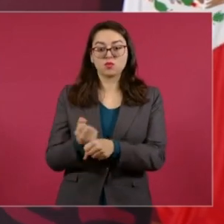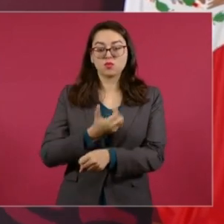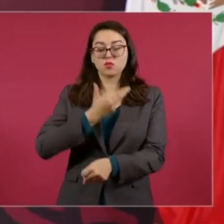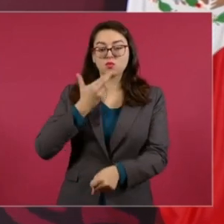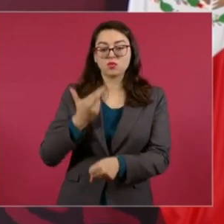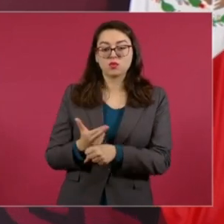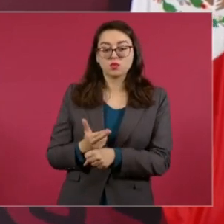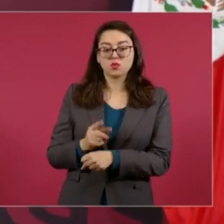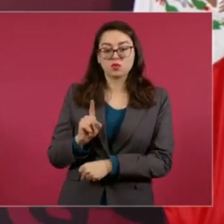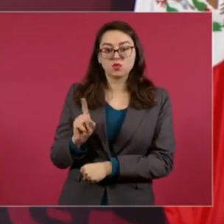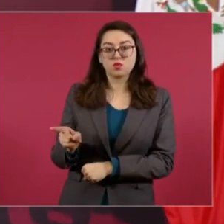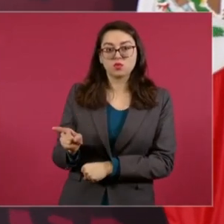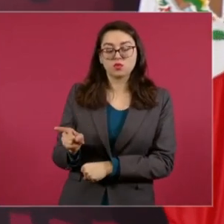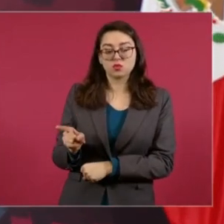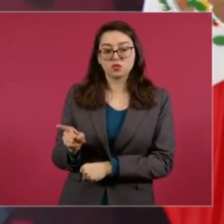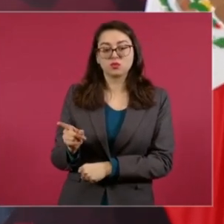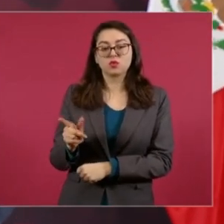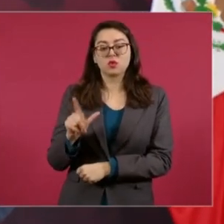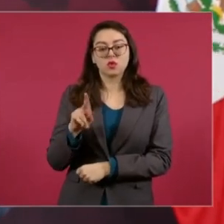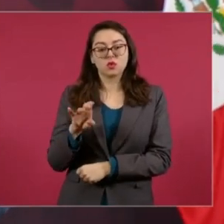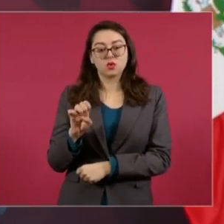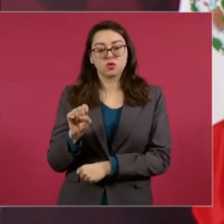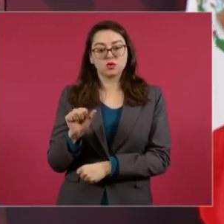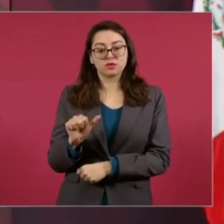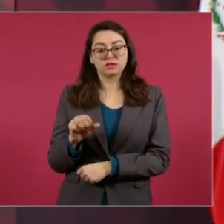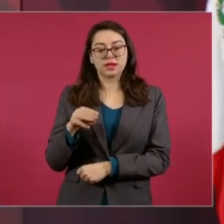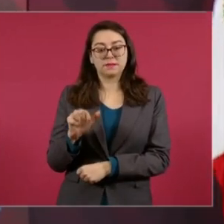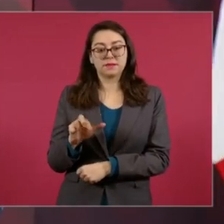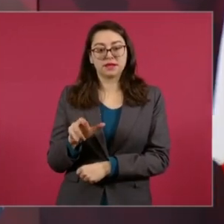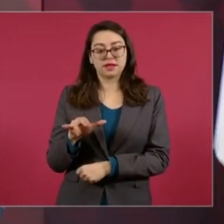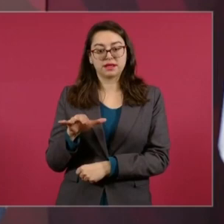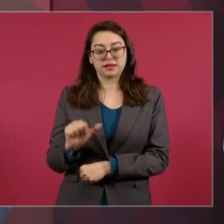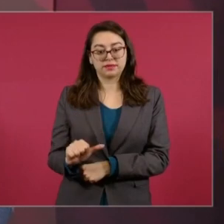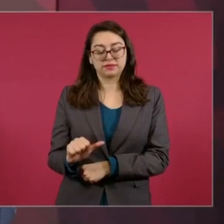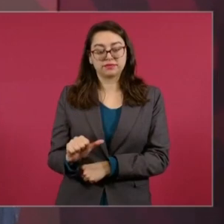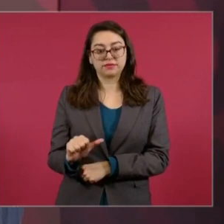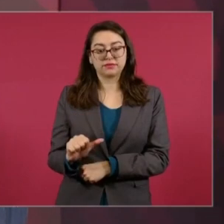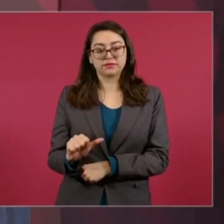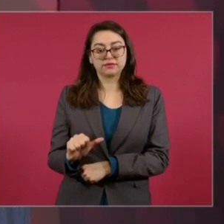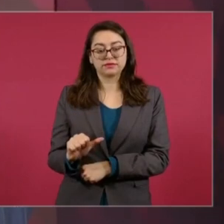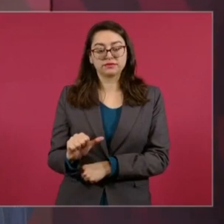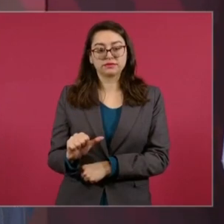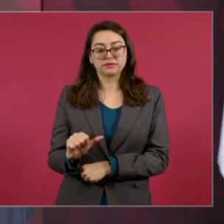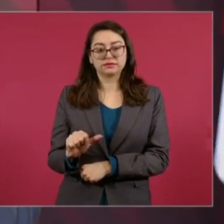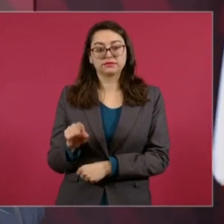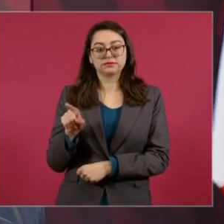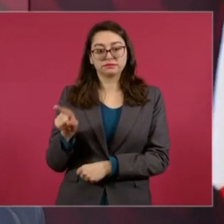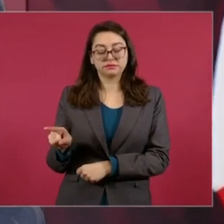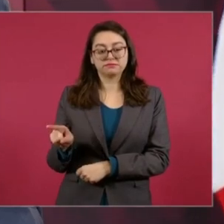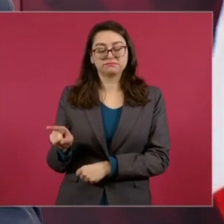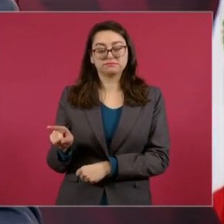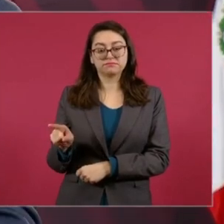María Luisa María, alcalde Luján, va a